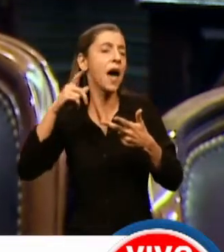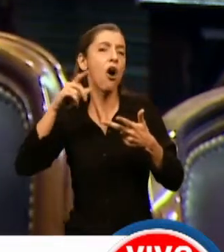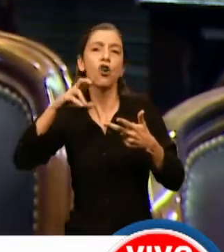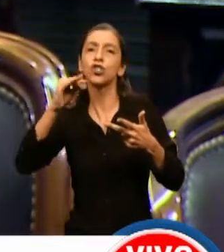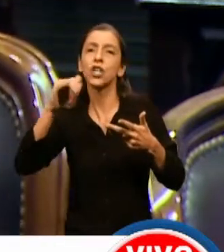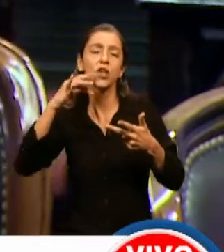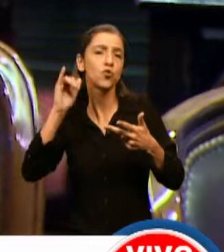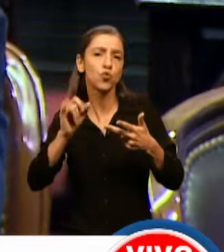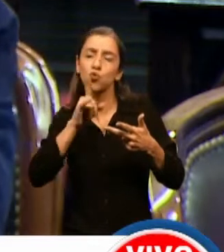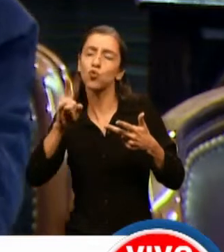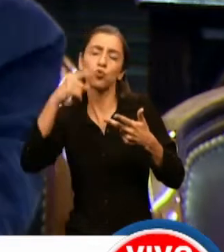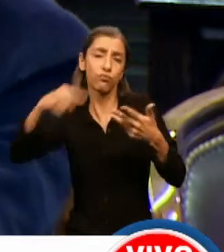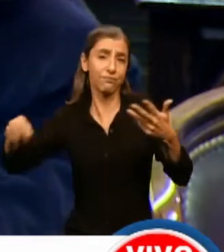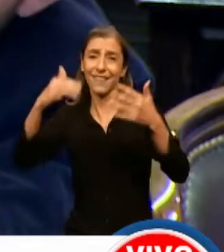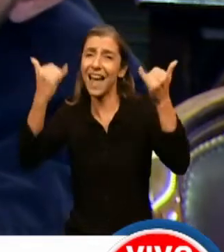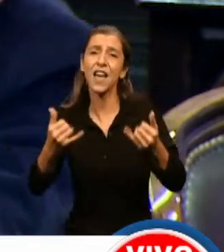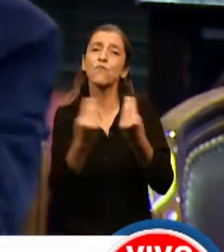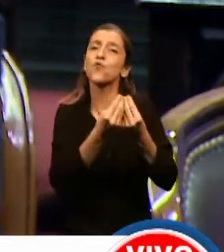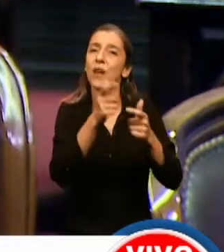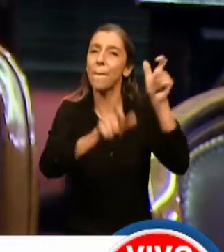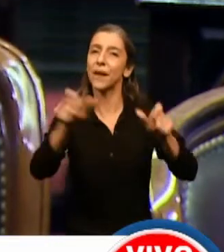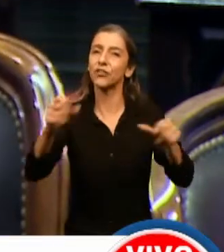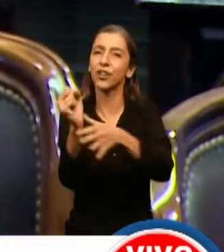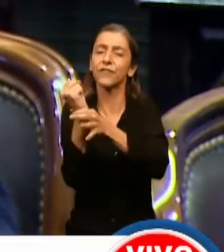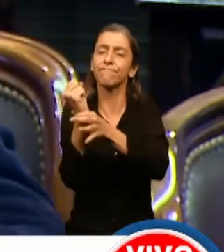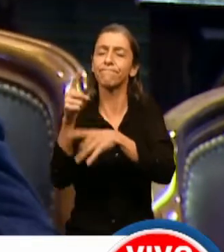por mencionar algunas.